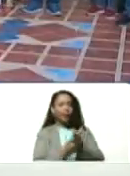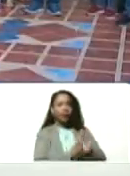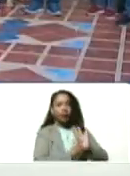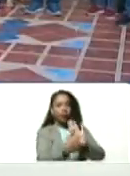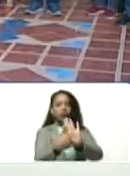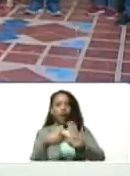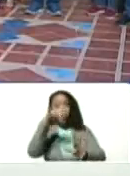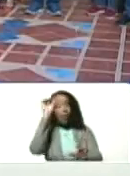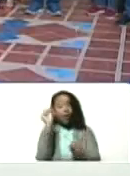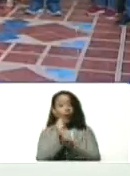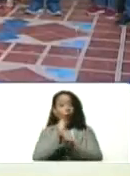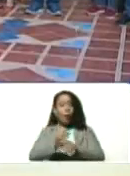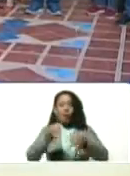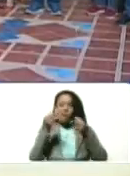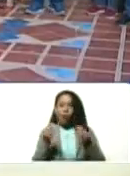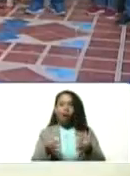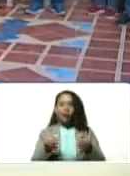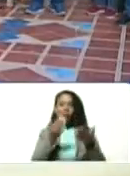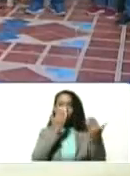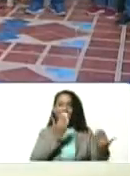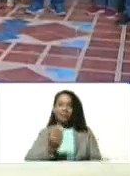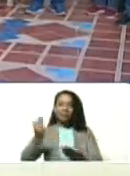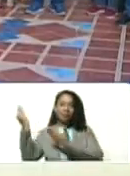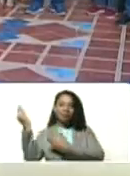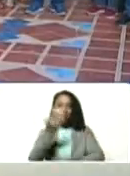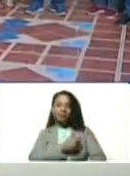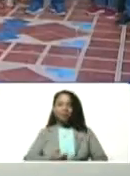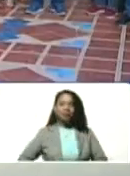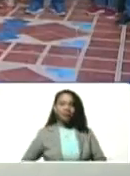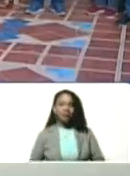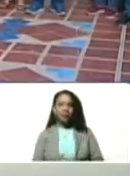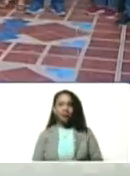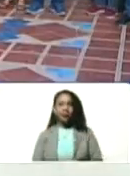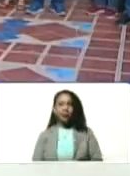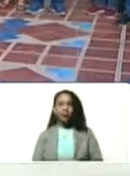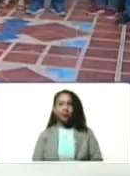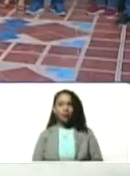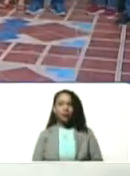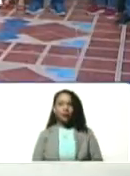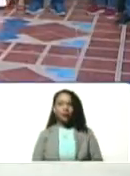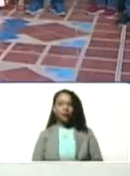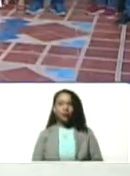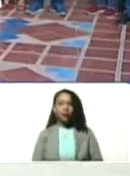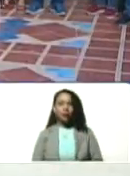este trabajo maravilloso. Adelante, presidente.